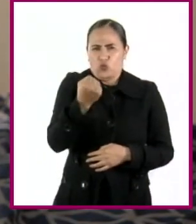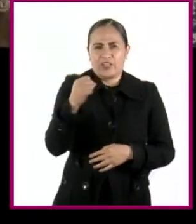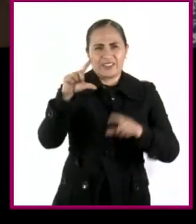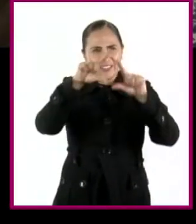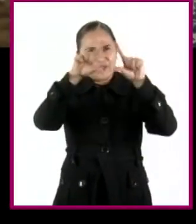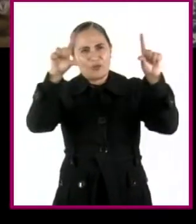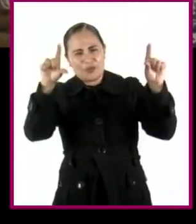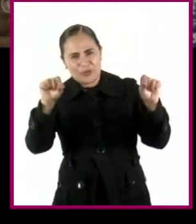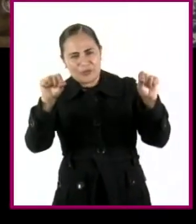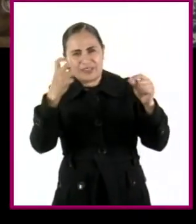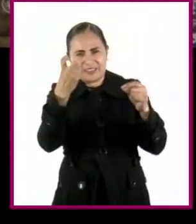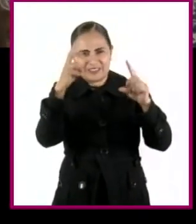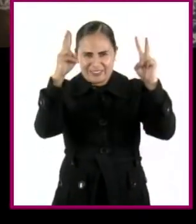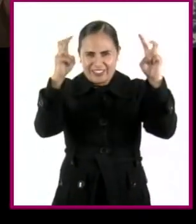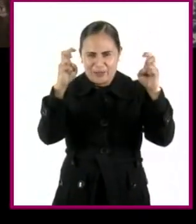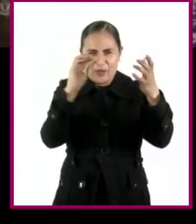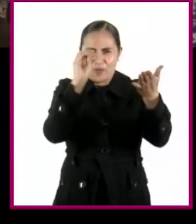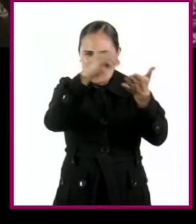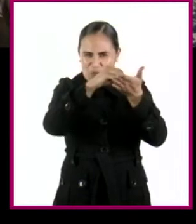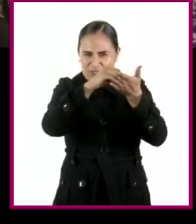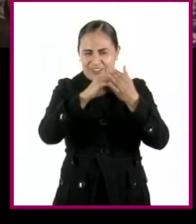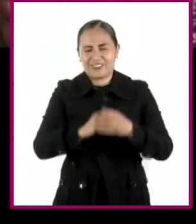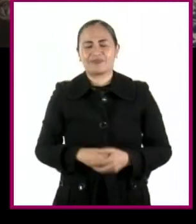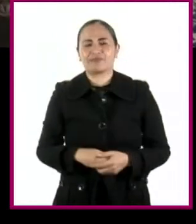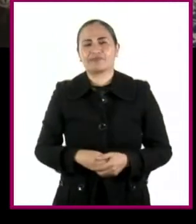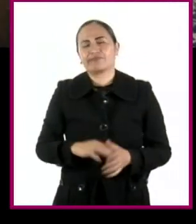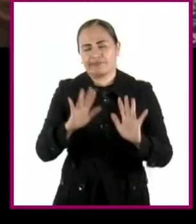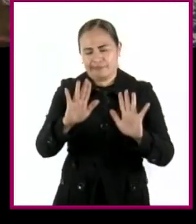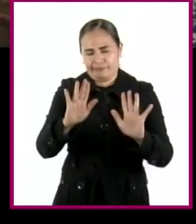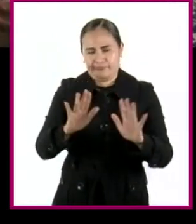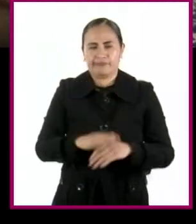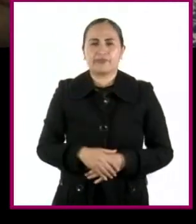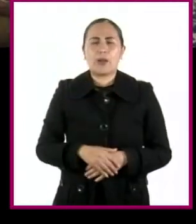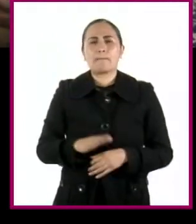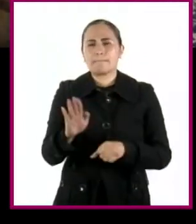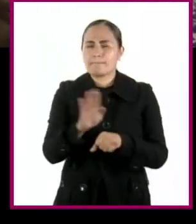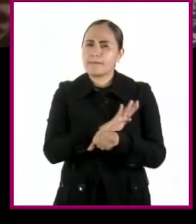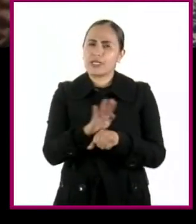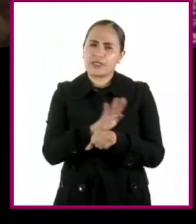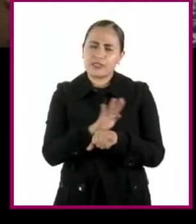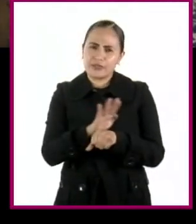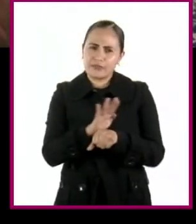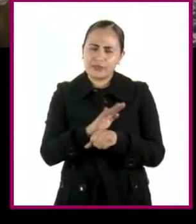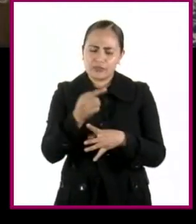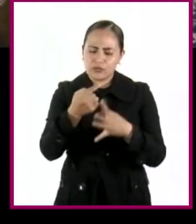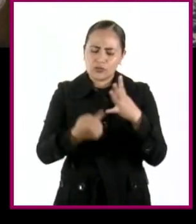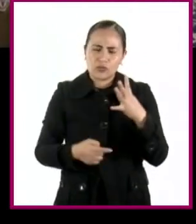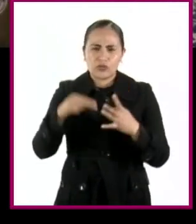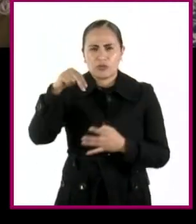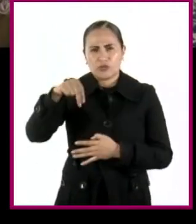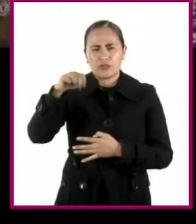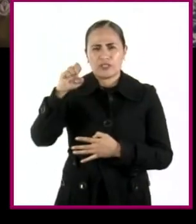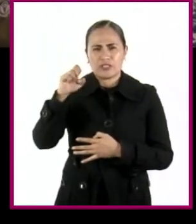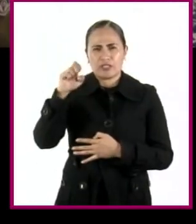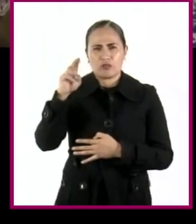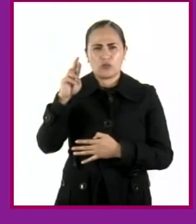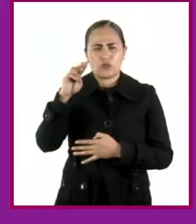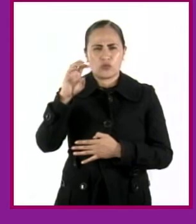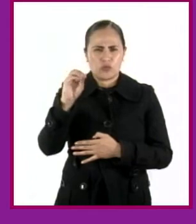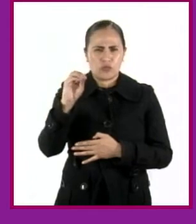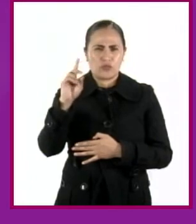pantalla. Ya, en serio, es importante identificar qué beneficios nos puede brindar la neurodanza.